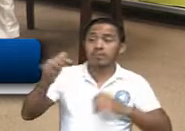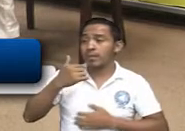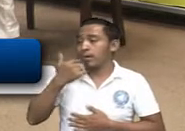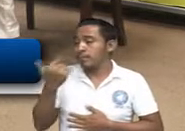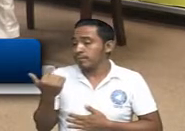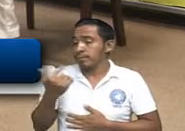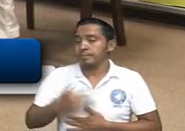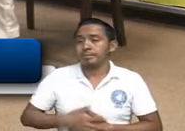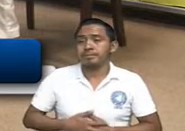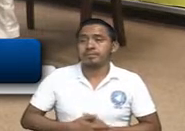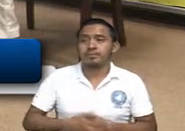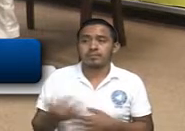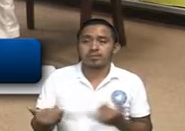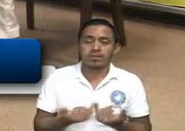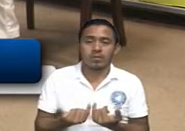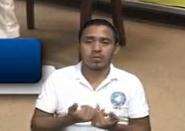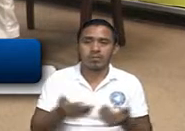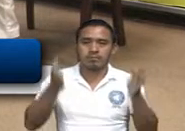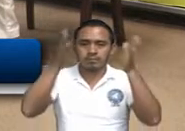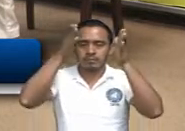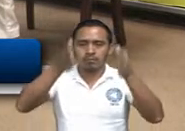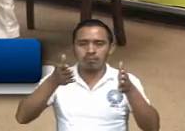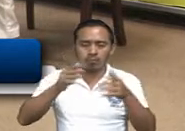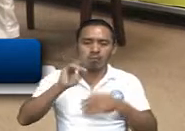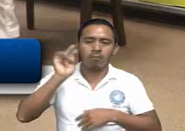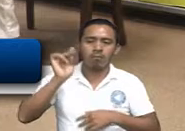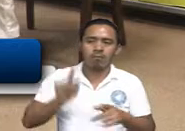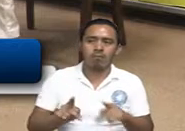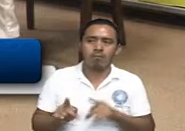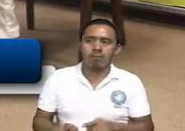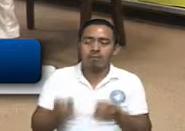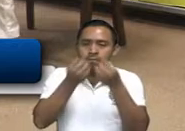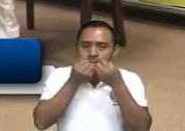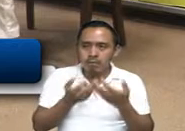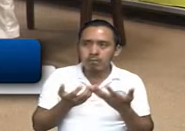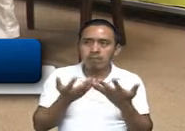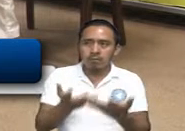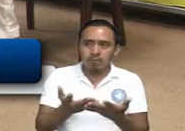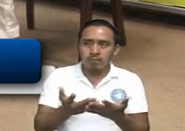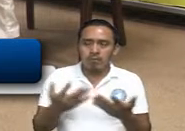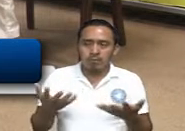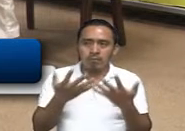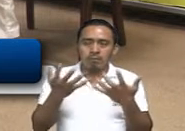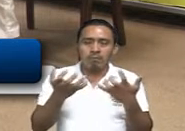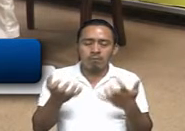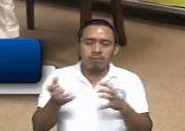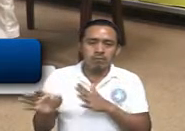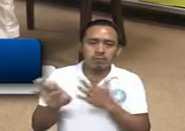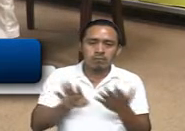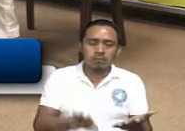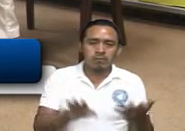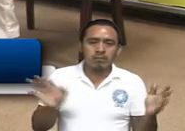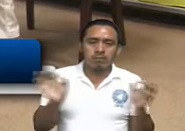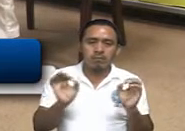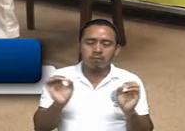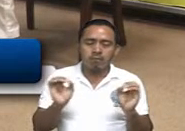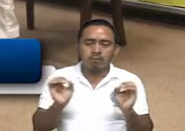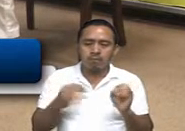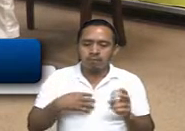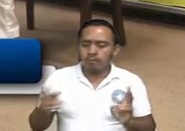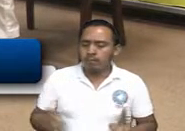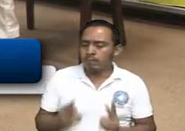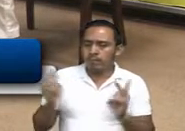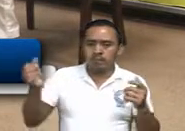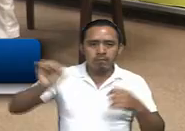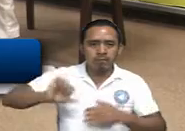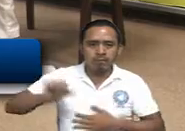decía, y haciendo caso cuando alguien exprese que tiene deseos de morir o que su vida no vale